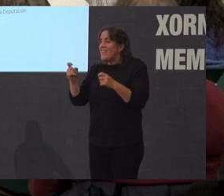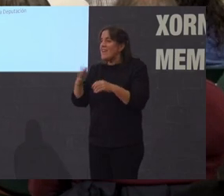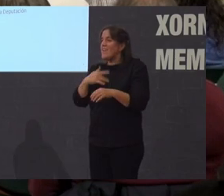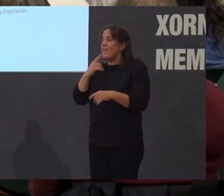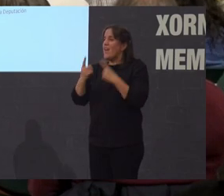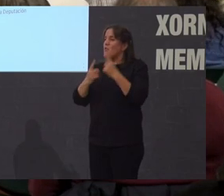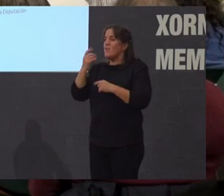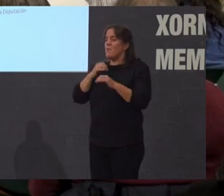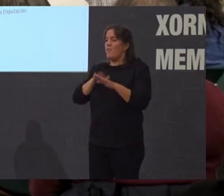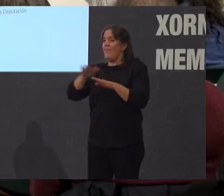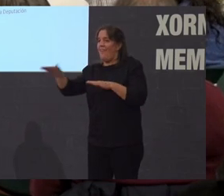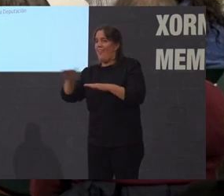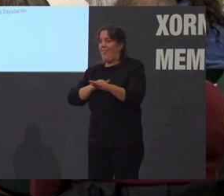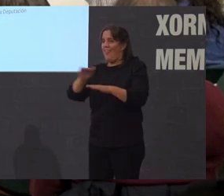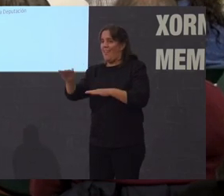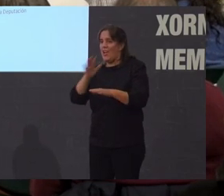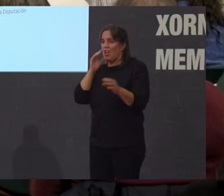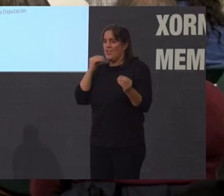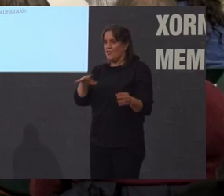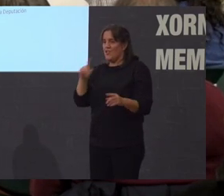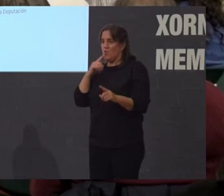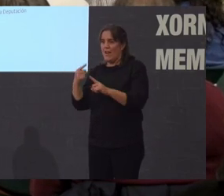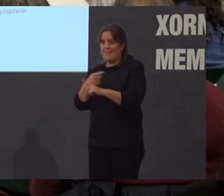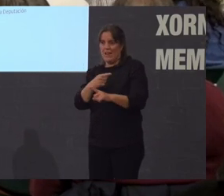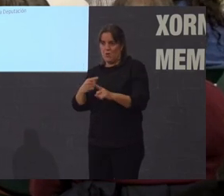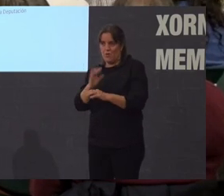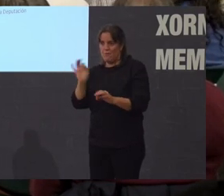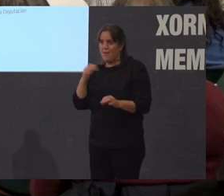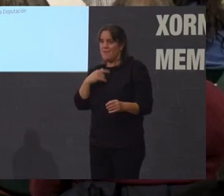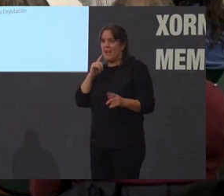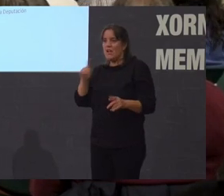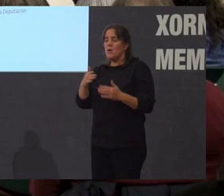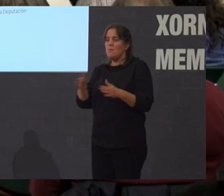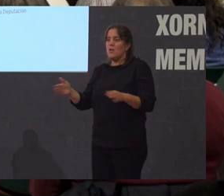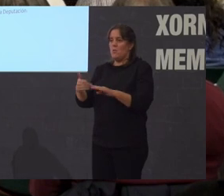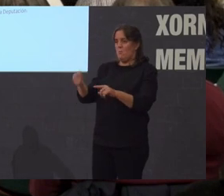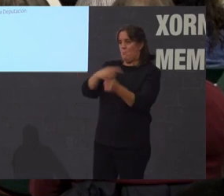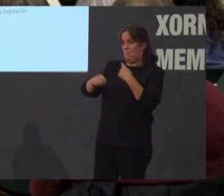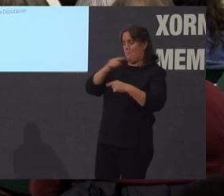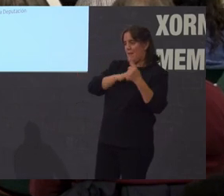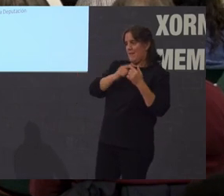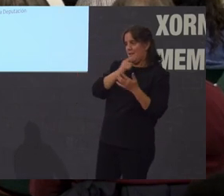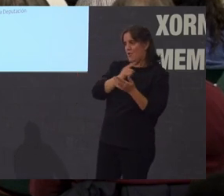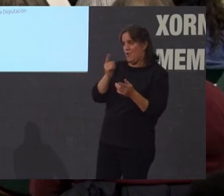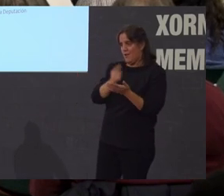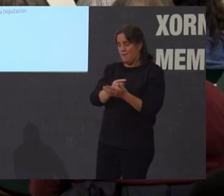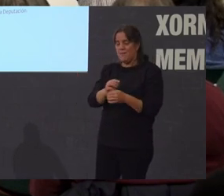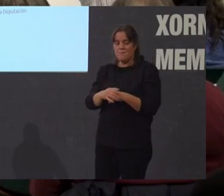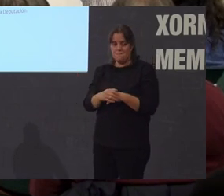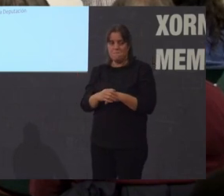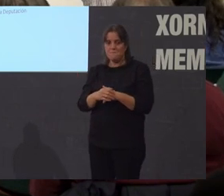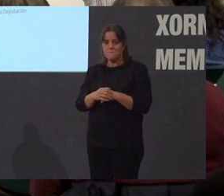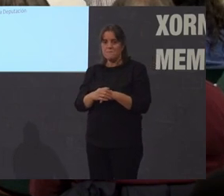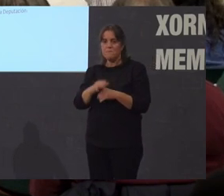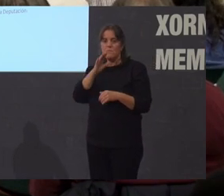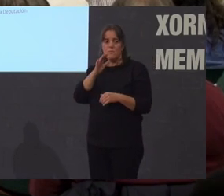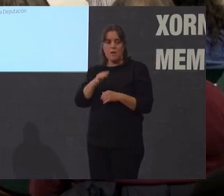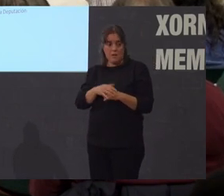doy saltos porque como son muchas historias cruzadas y si me pierdo vuelvo para atrás. Pero ¿por qué es